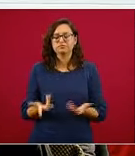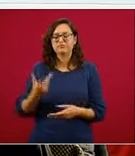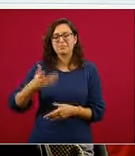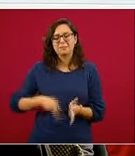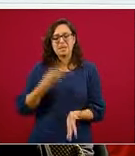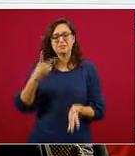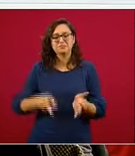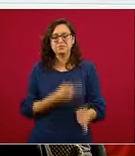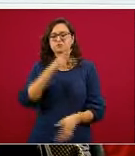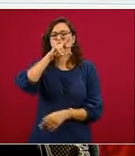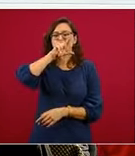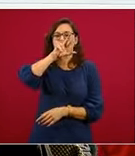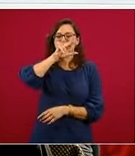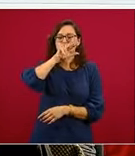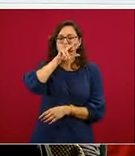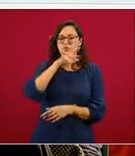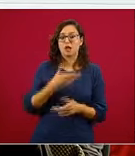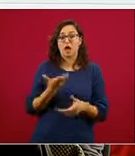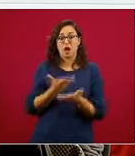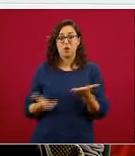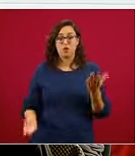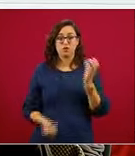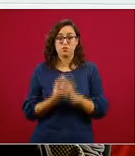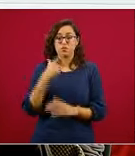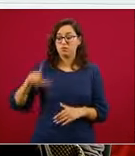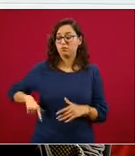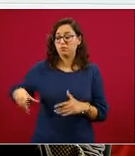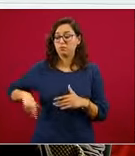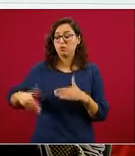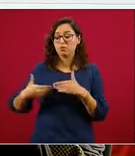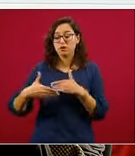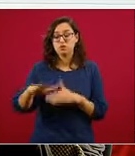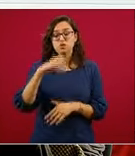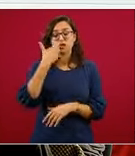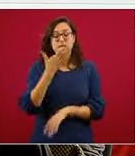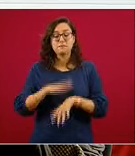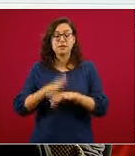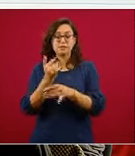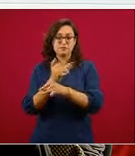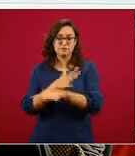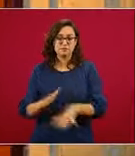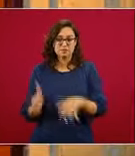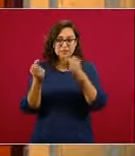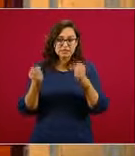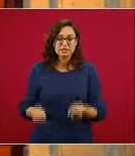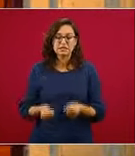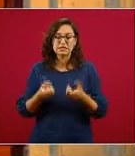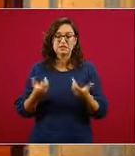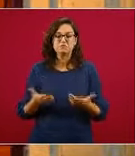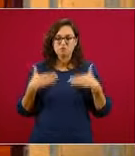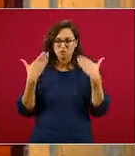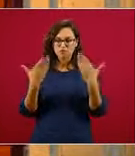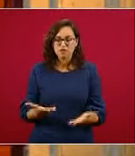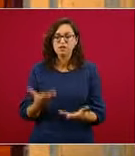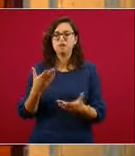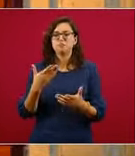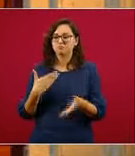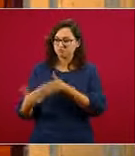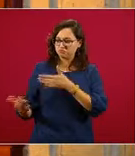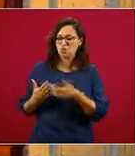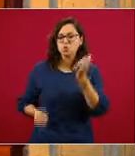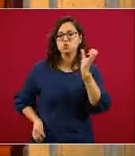preocupación específica de esta administración poder generar información que sea sólida, que sea confiable, que sea eficaz, que esté